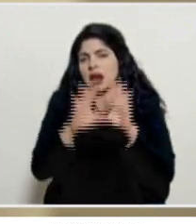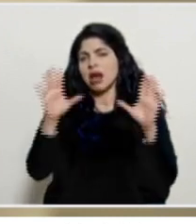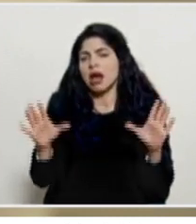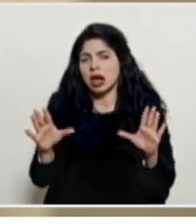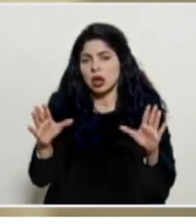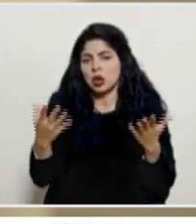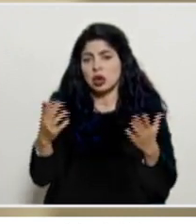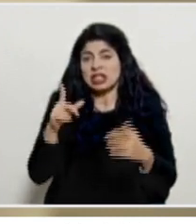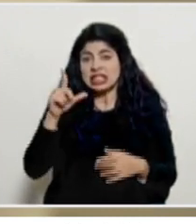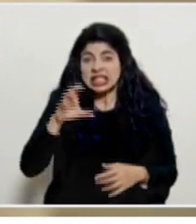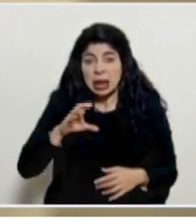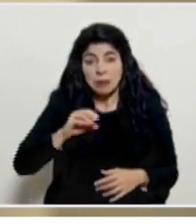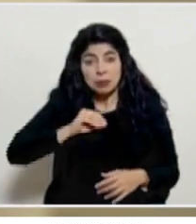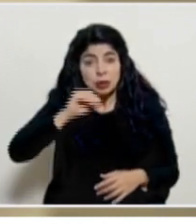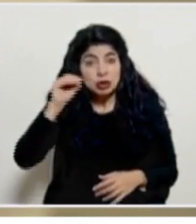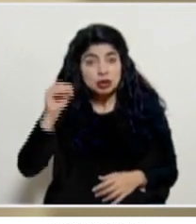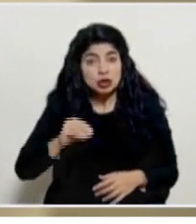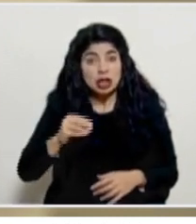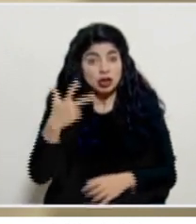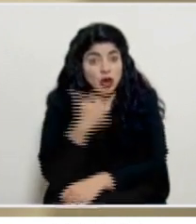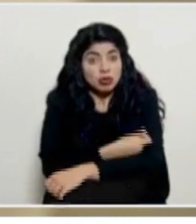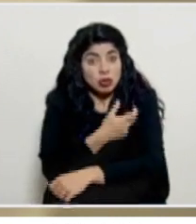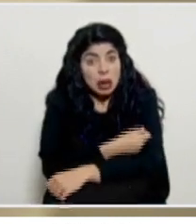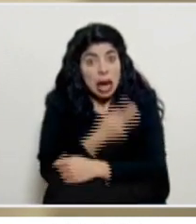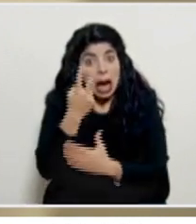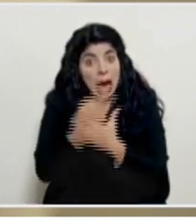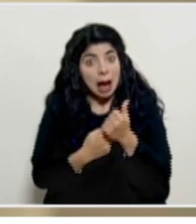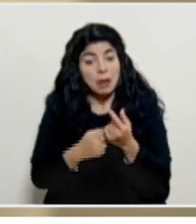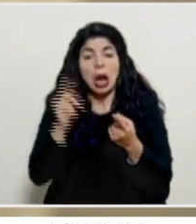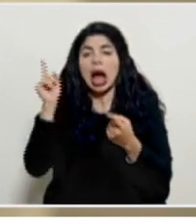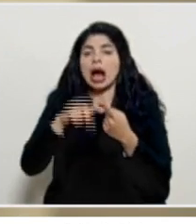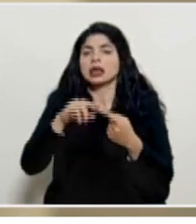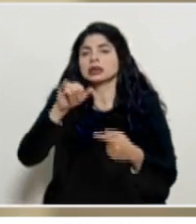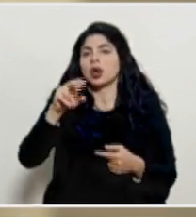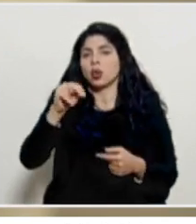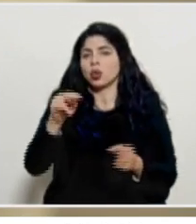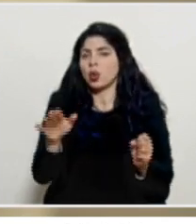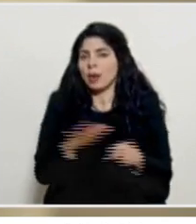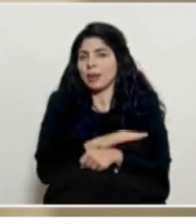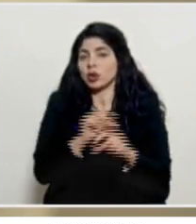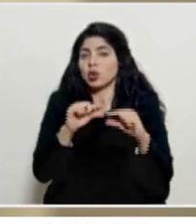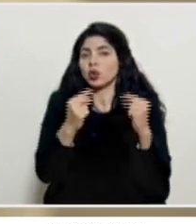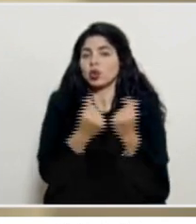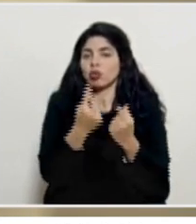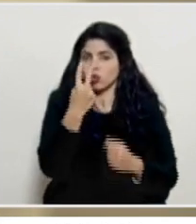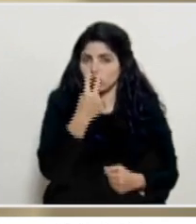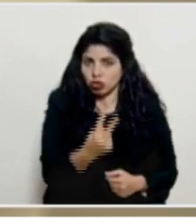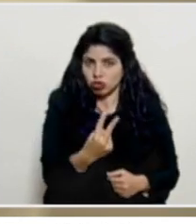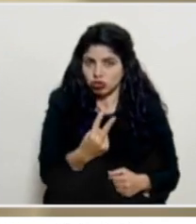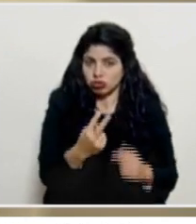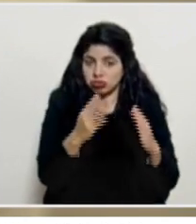vemos un 100% de las 2 dosis aplicadas, posiblemente, sino hasta junio, ¿verdad?, del grupo 2.